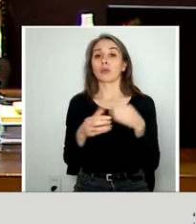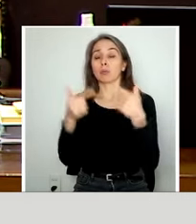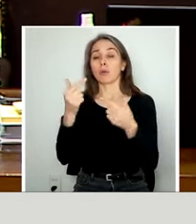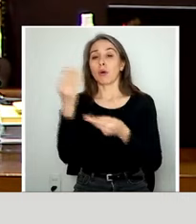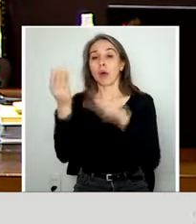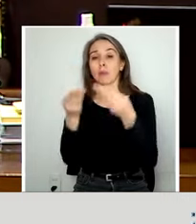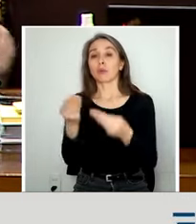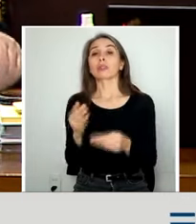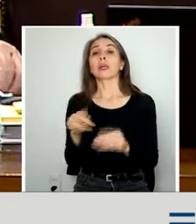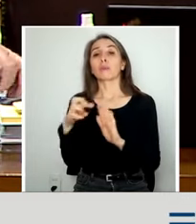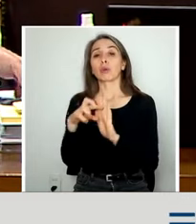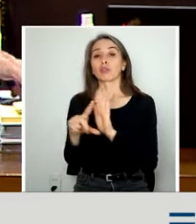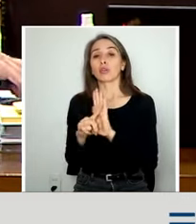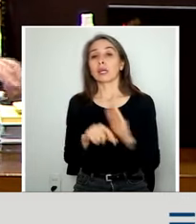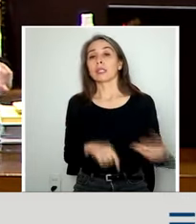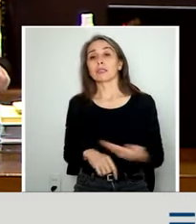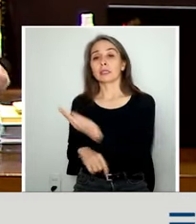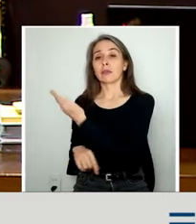senado